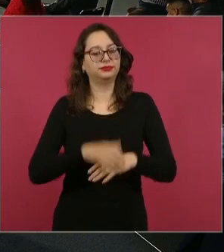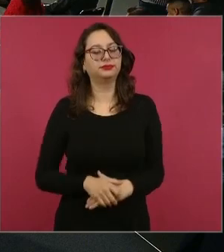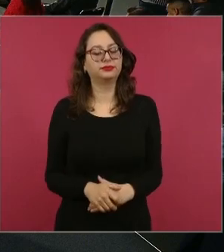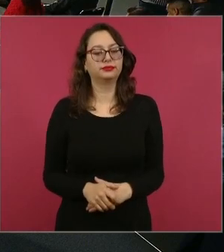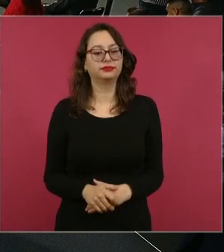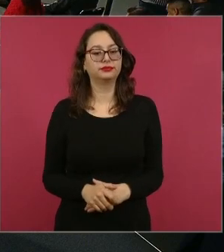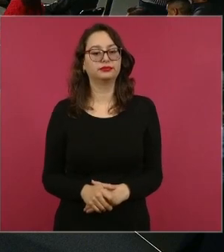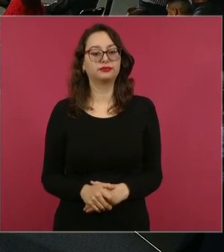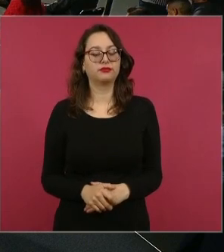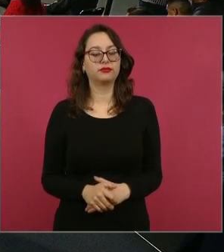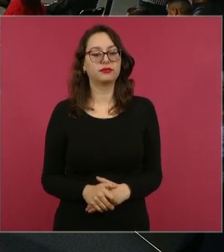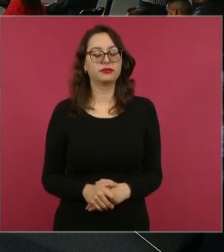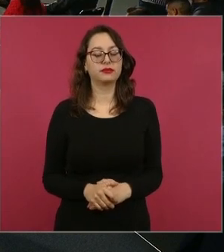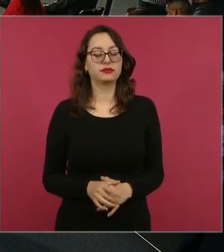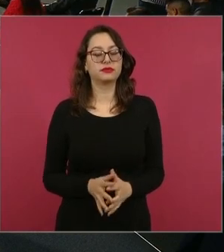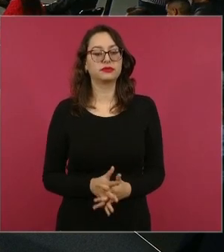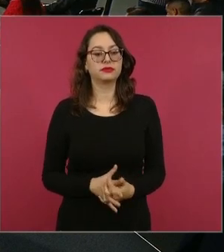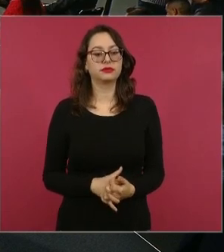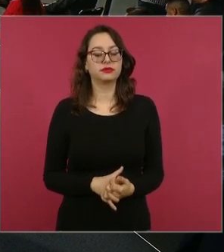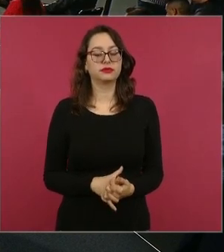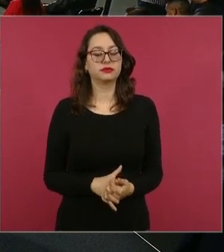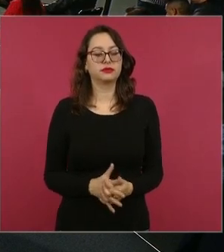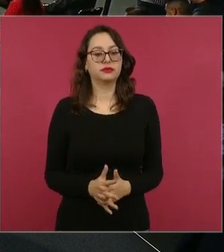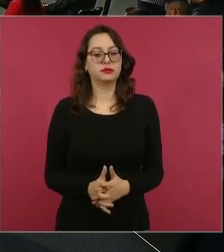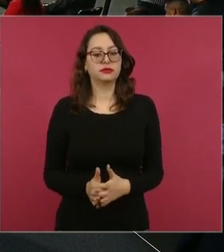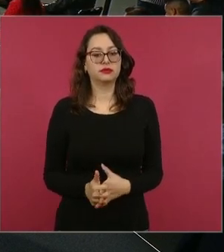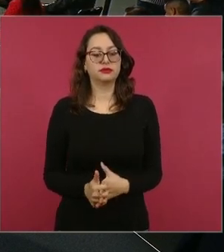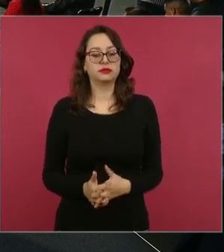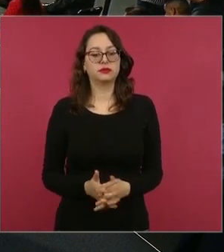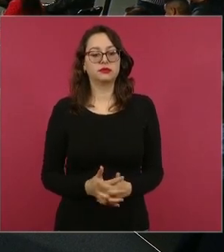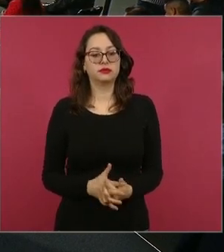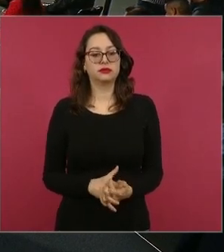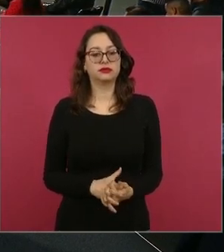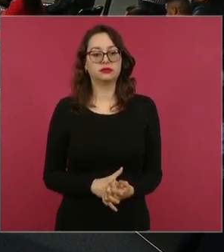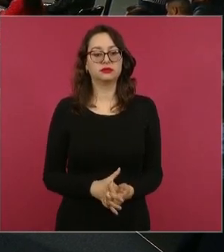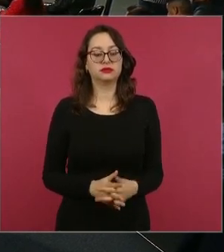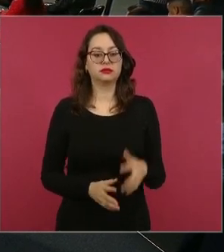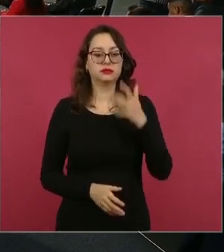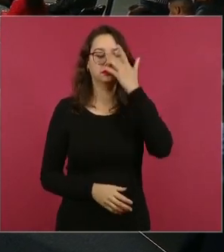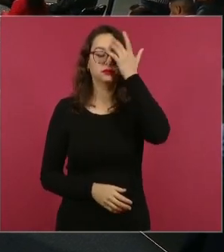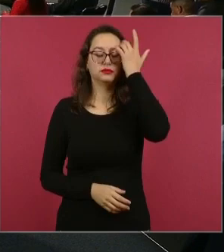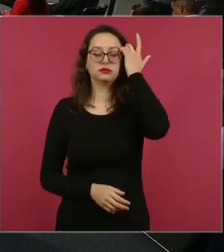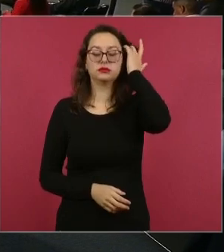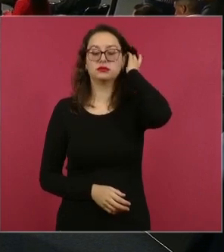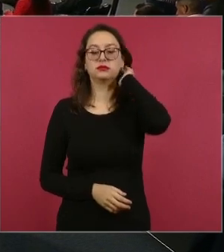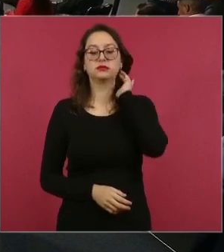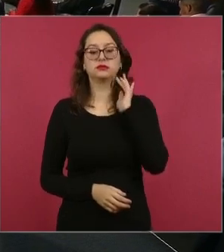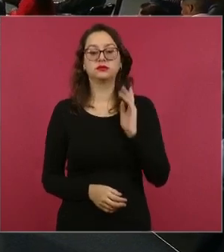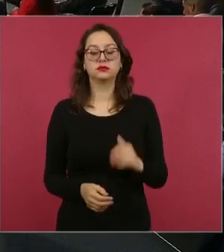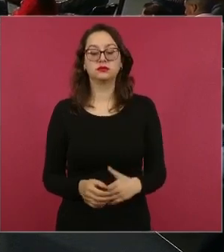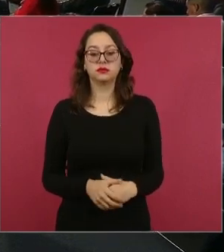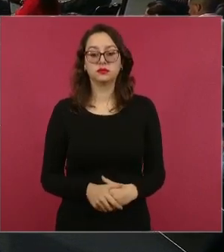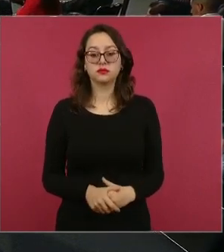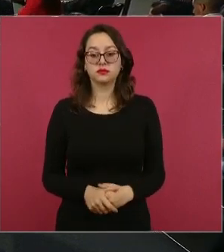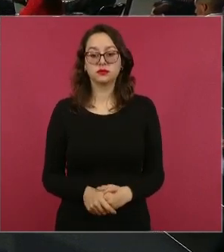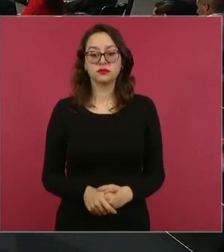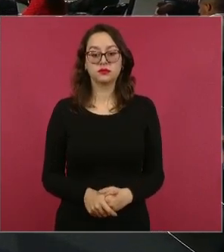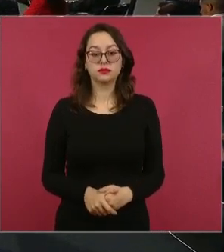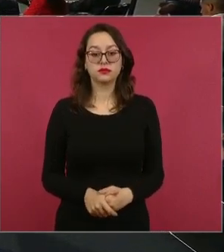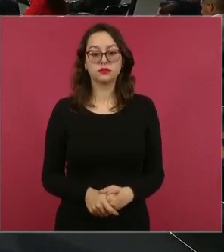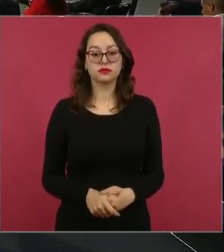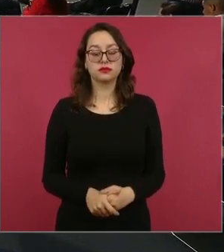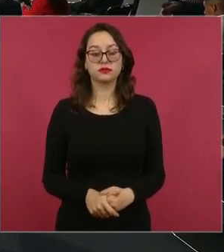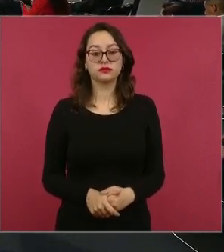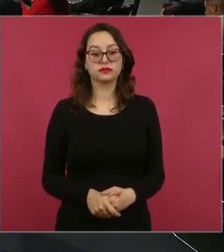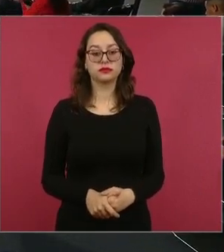distribución fíjense que no este no sabía pero ya eh